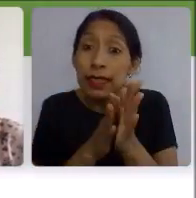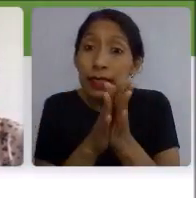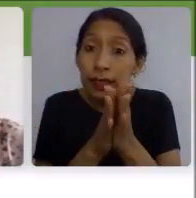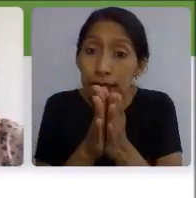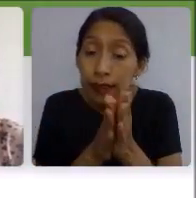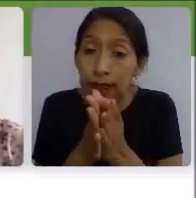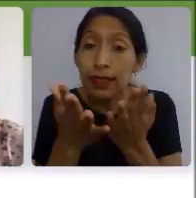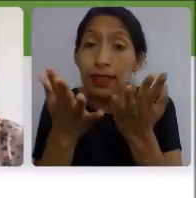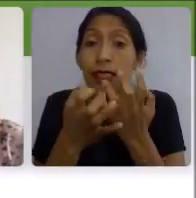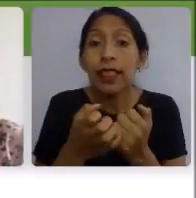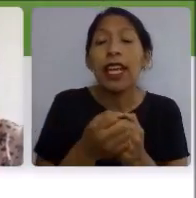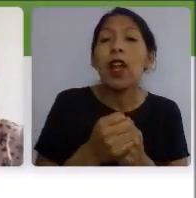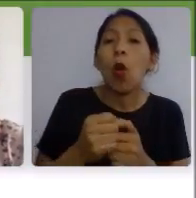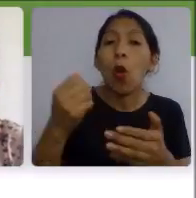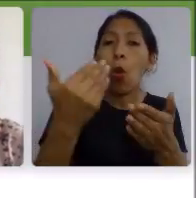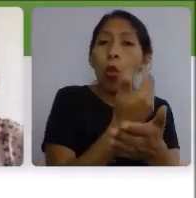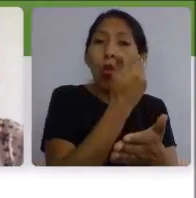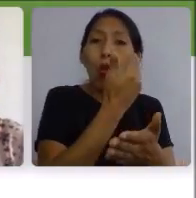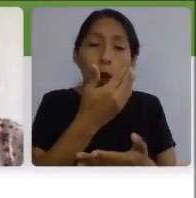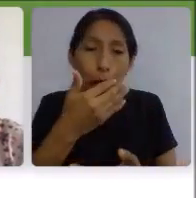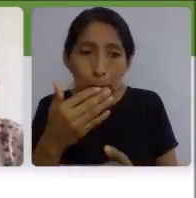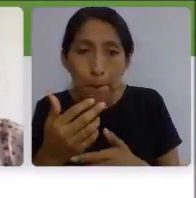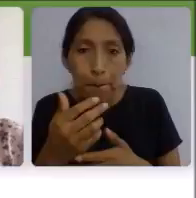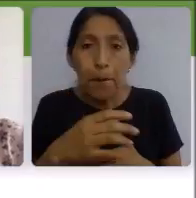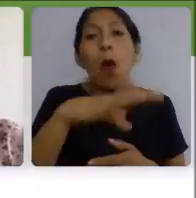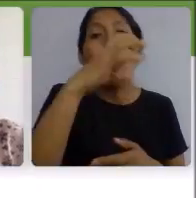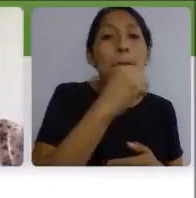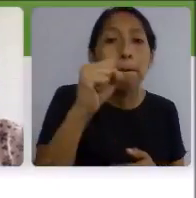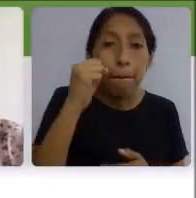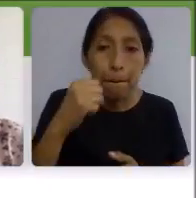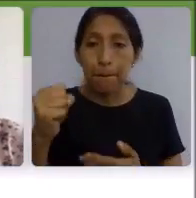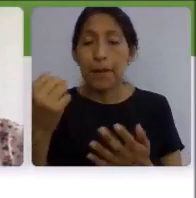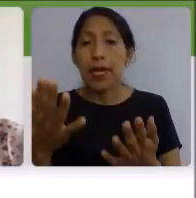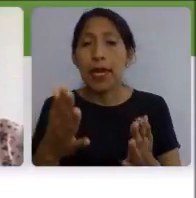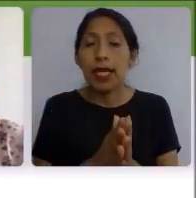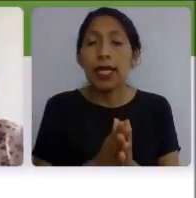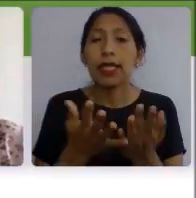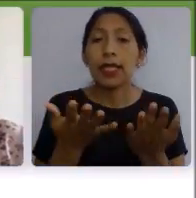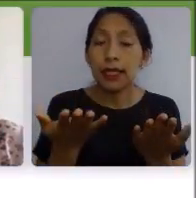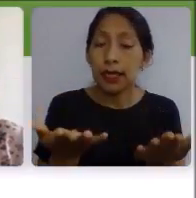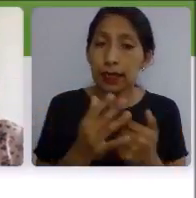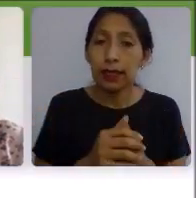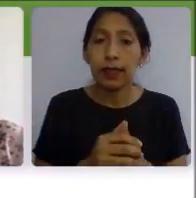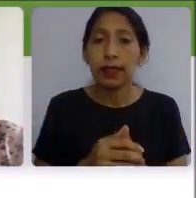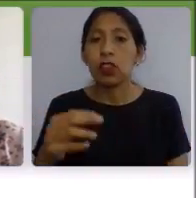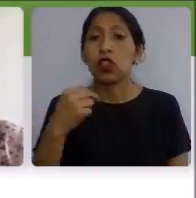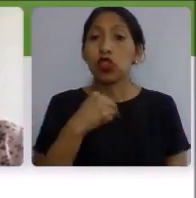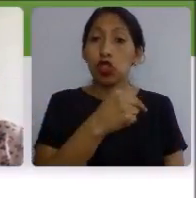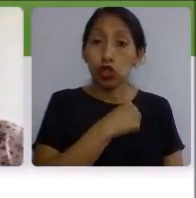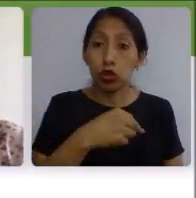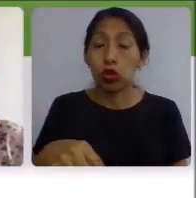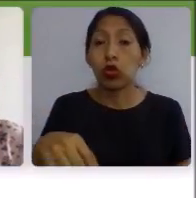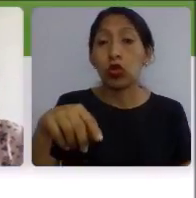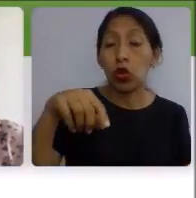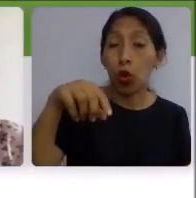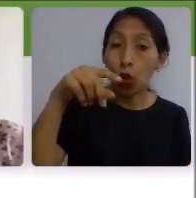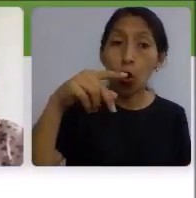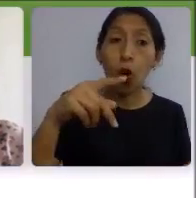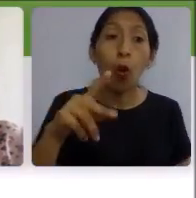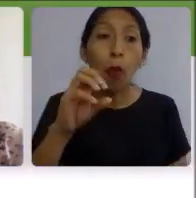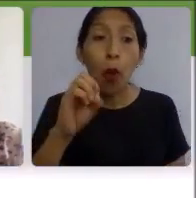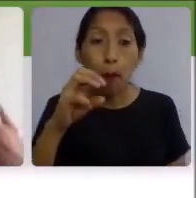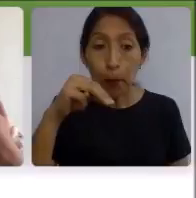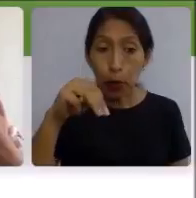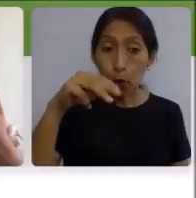nuevos destinos, por nuevas aves endémicas que puedan haber y que ellos quieran viajar. Nosotros, como PromPerú, vamos como oficina de